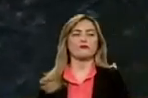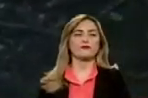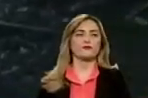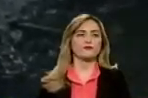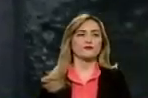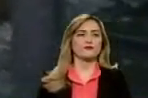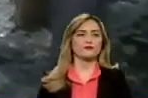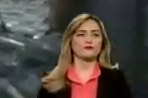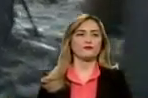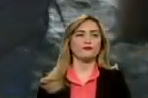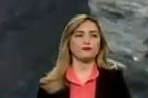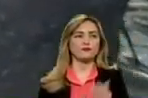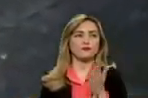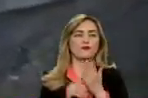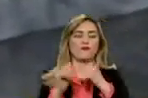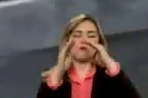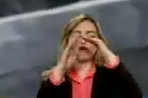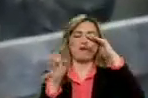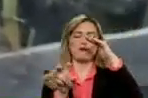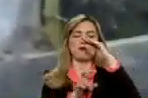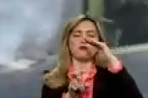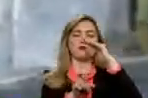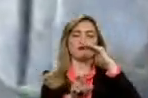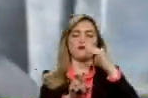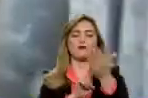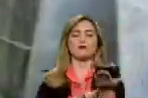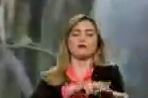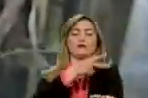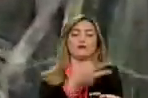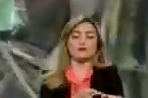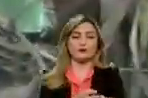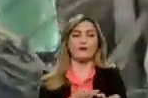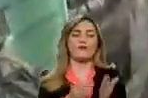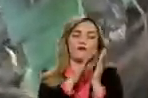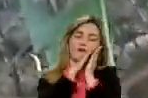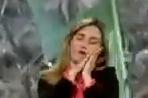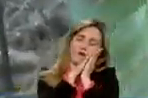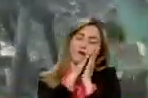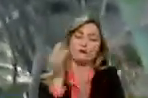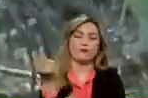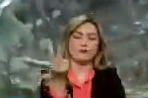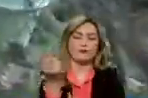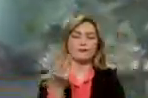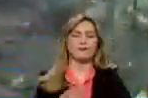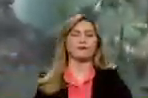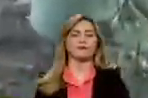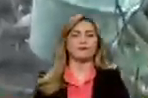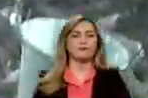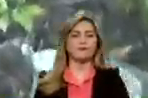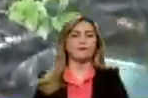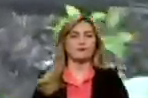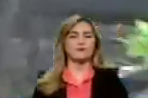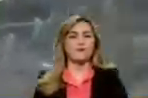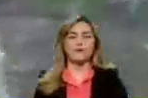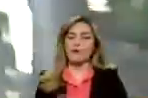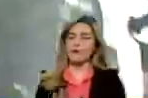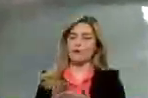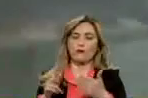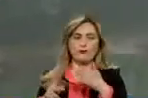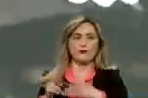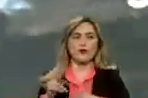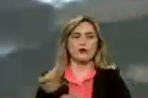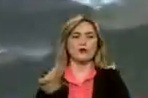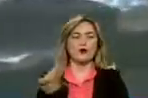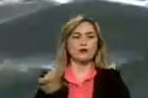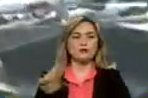le tuvo que darle posada a mi hermana y a mi sobrina, a que duerman ahí. Entonces. Listo, perdón que le interrumpa, pero quiero